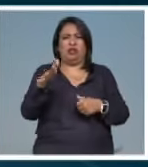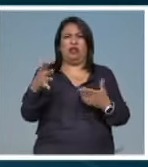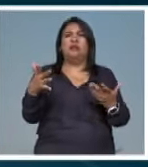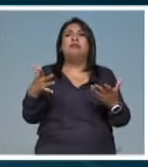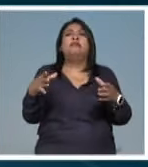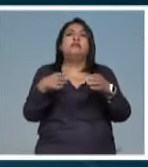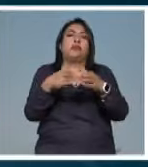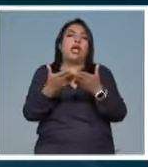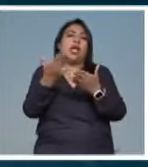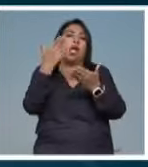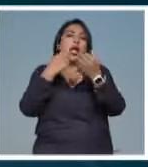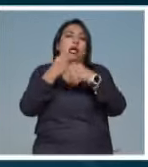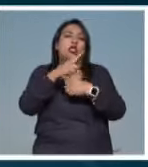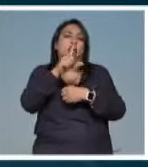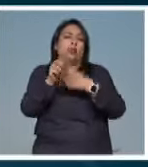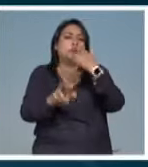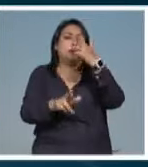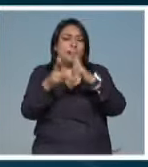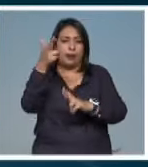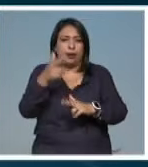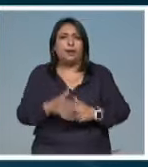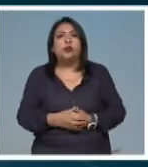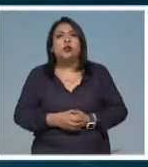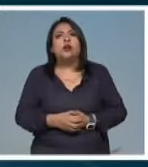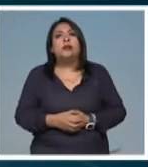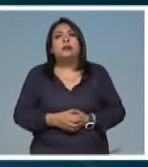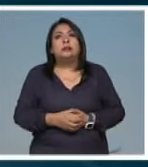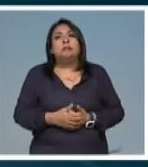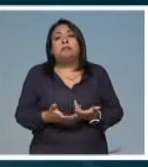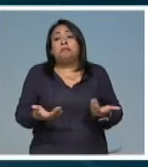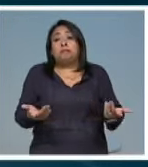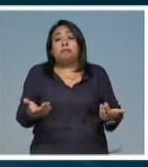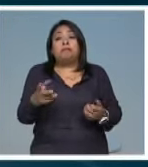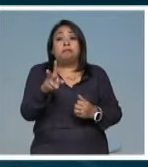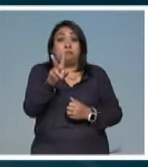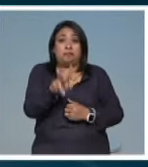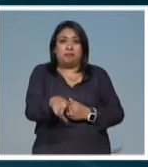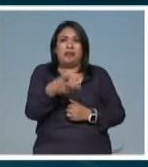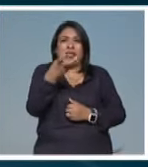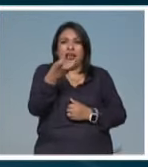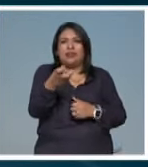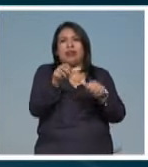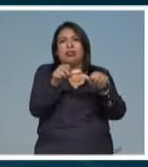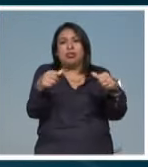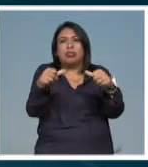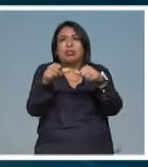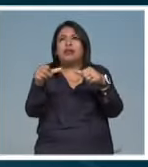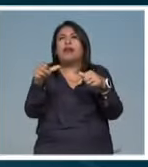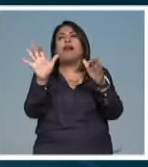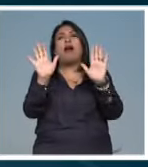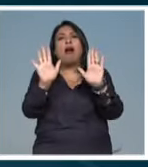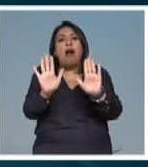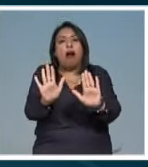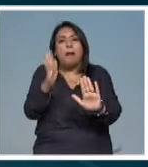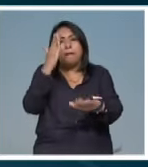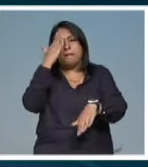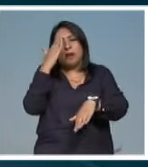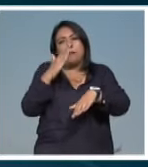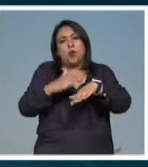ubica en la época postrevolucionaria. Y bueno, pues en realidad todos estos estereotipos por ahí se van quedando en